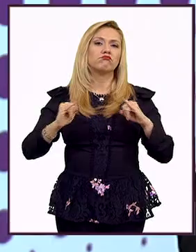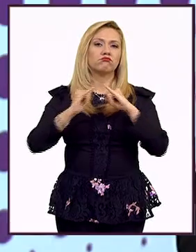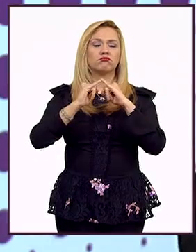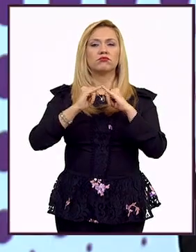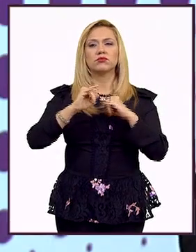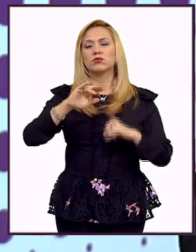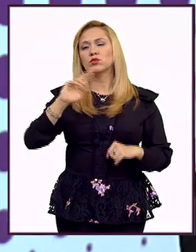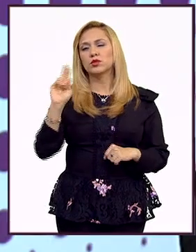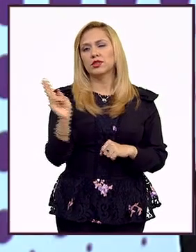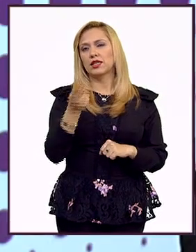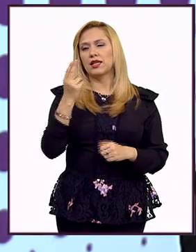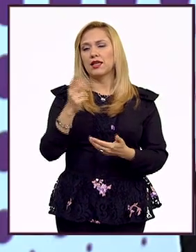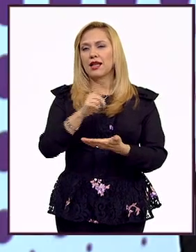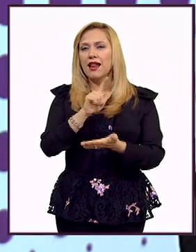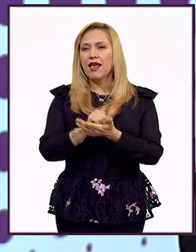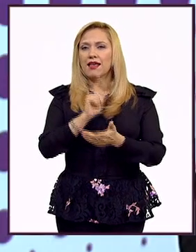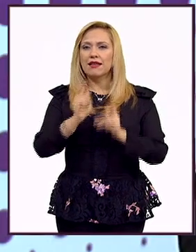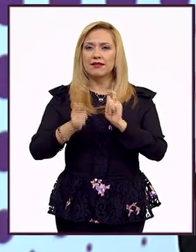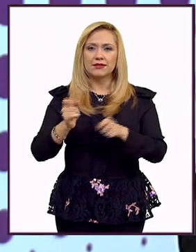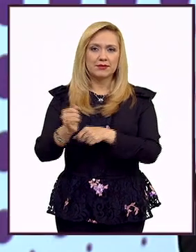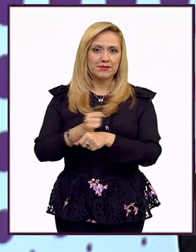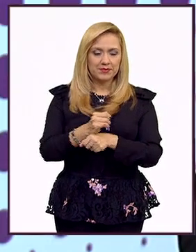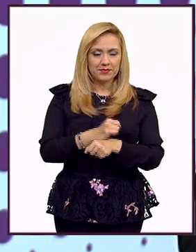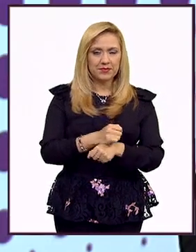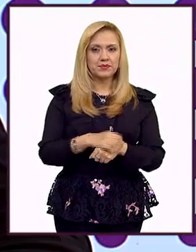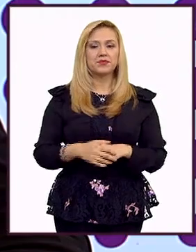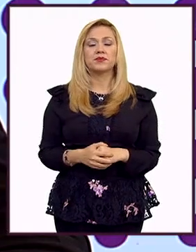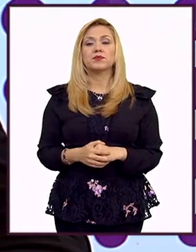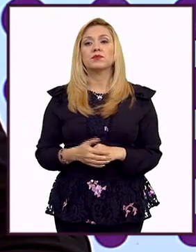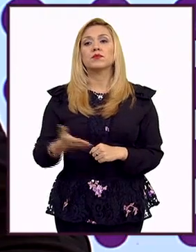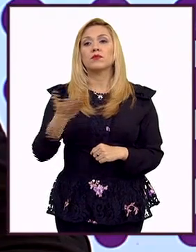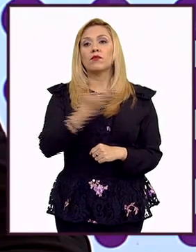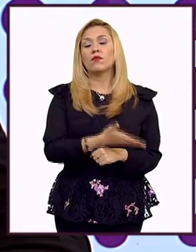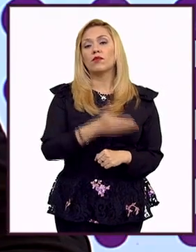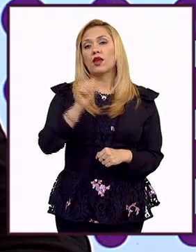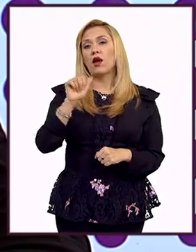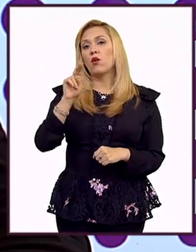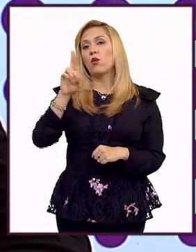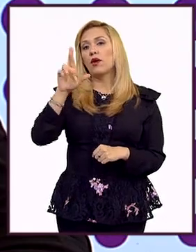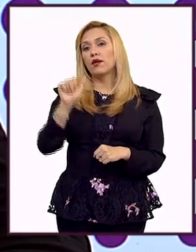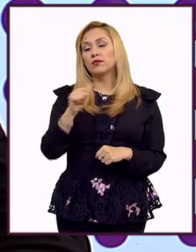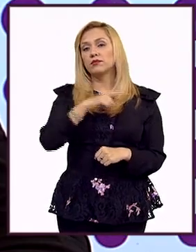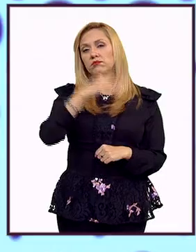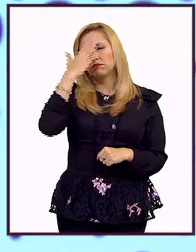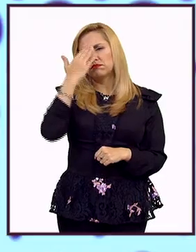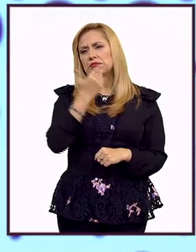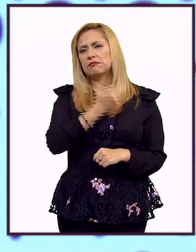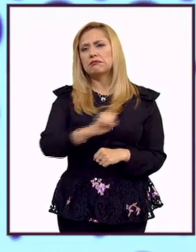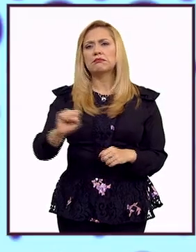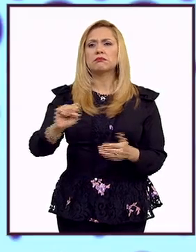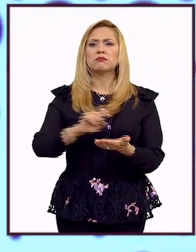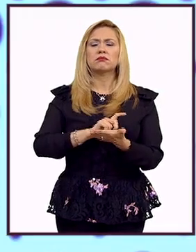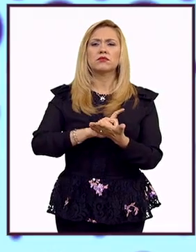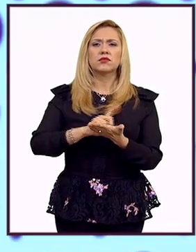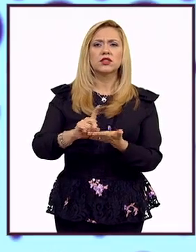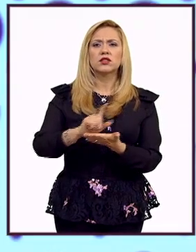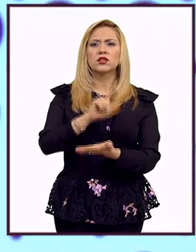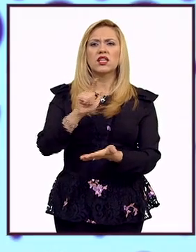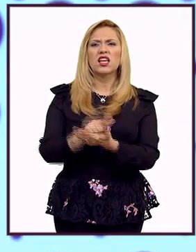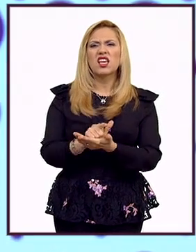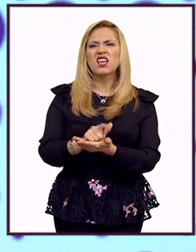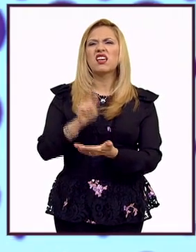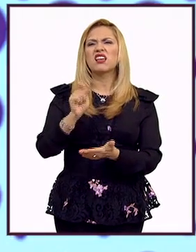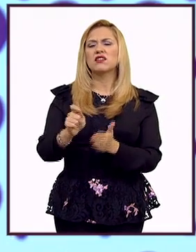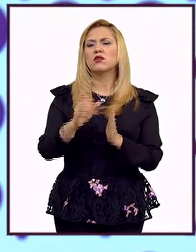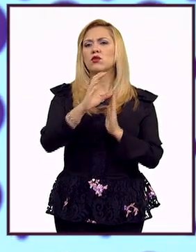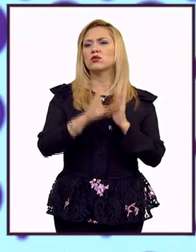Gracias. Presento también a la abogada Aura Bolívar, especialista en Derecho Constitucional y magíster en Derecho de la Universidad Nacional